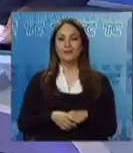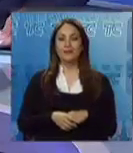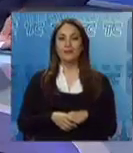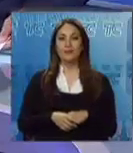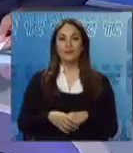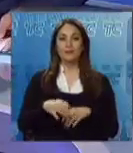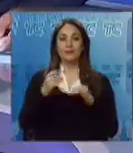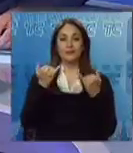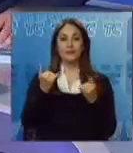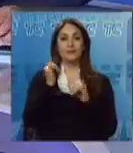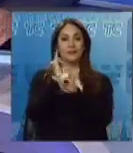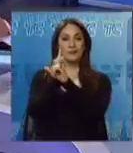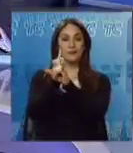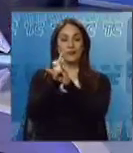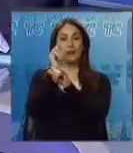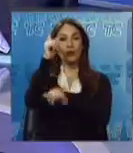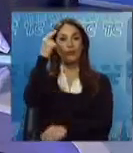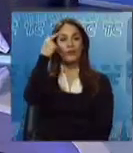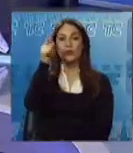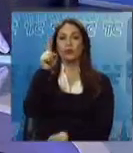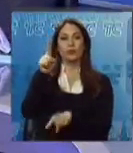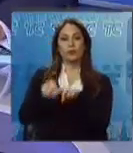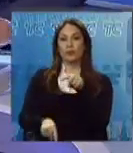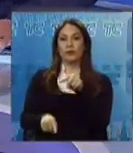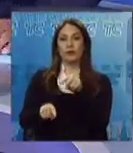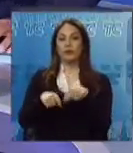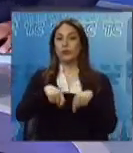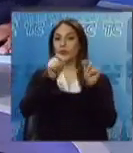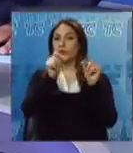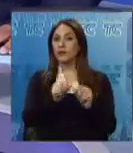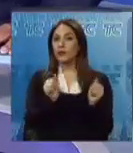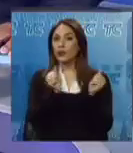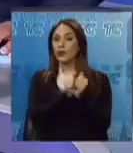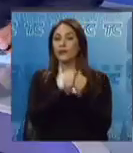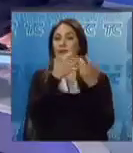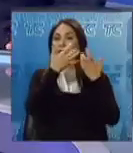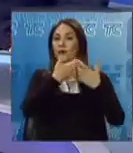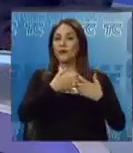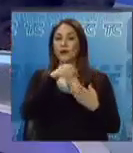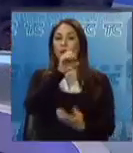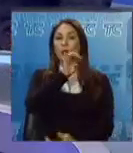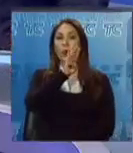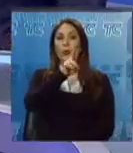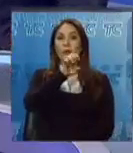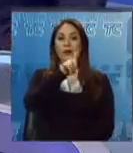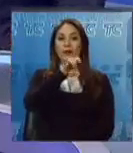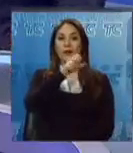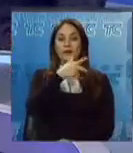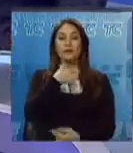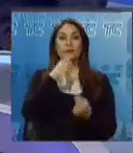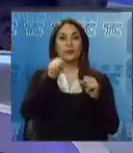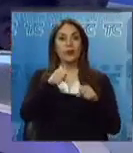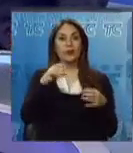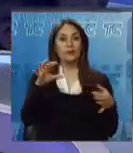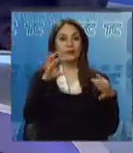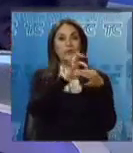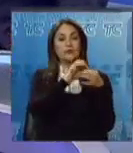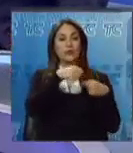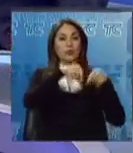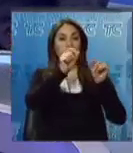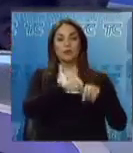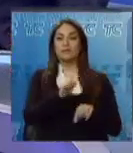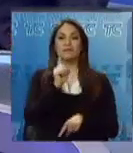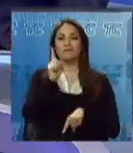Atención, las instituciones públicas no podrán firmar contratos con Odebrecht mientras dure la investigación sobre las presuntas coimas que